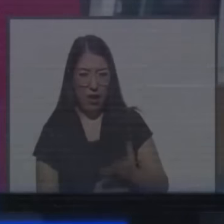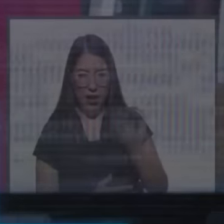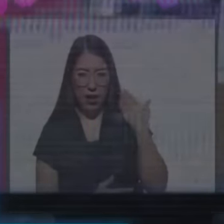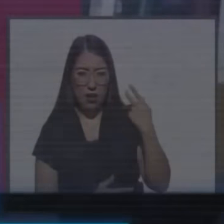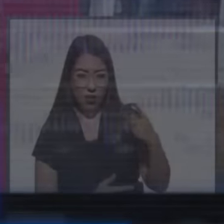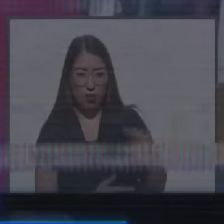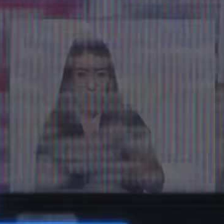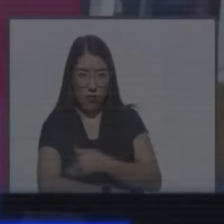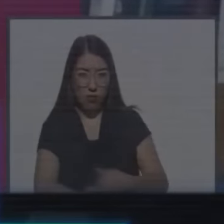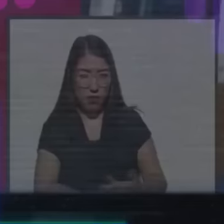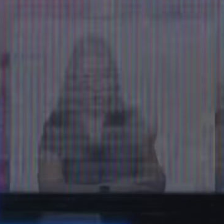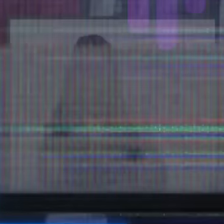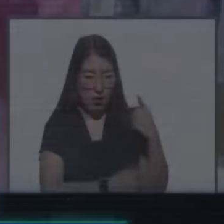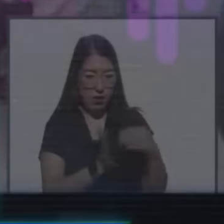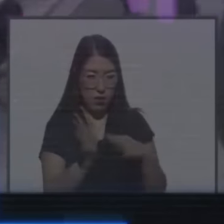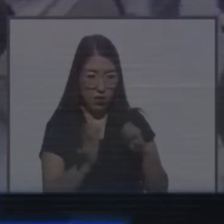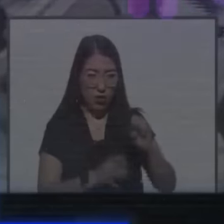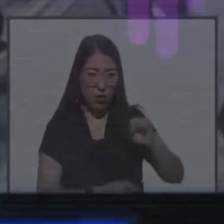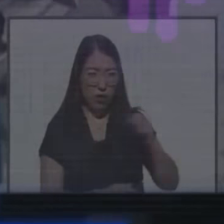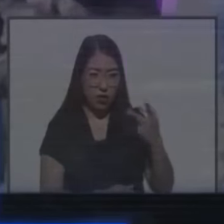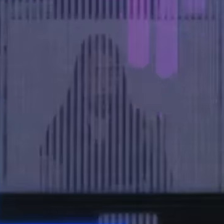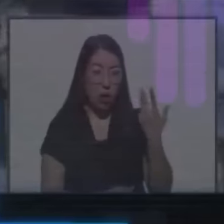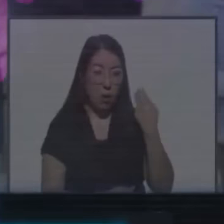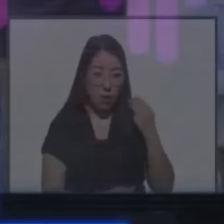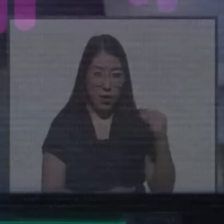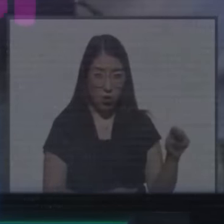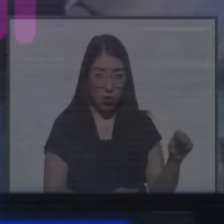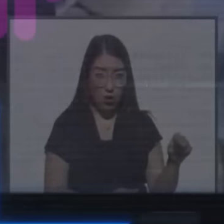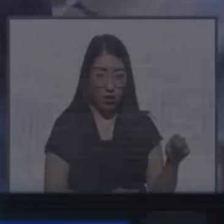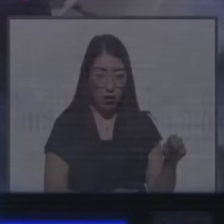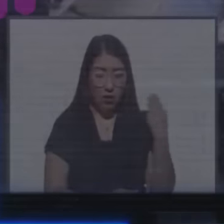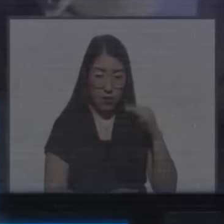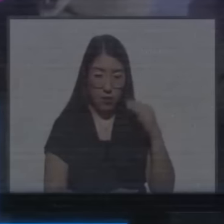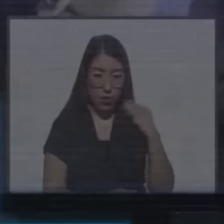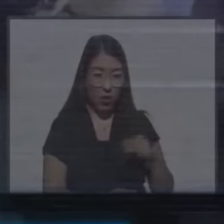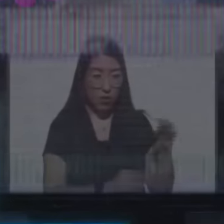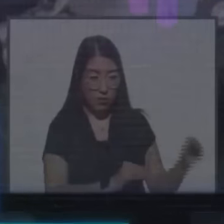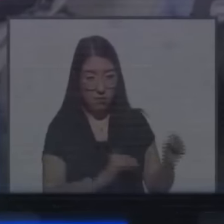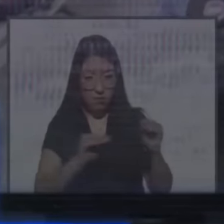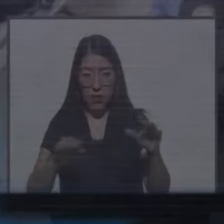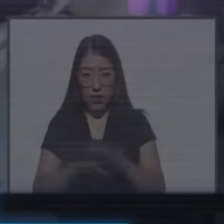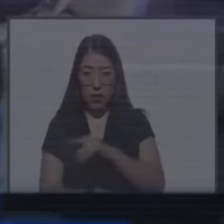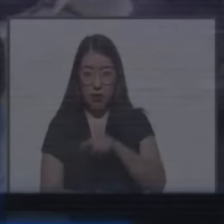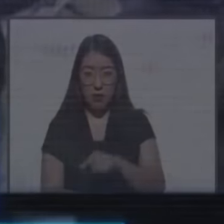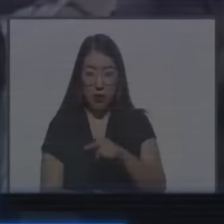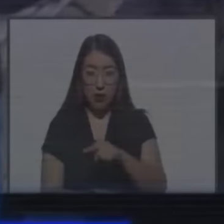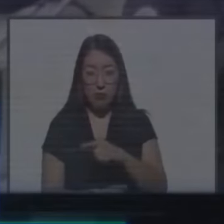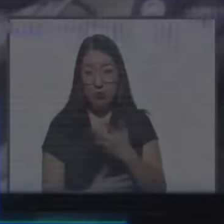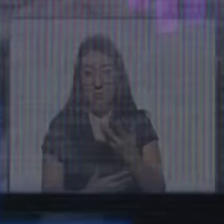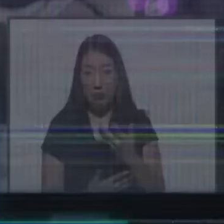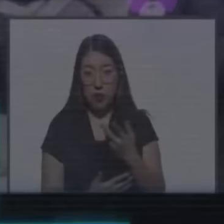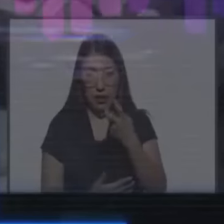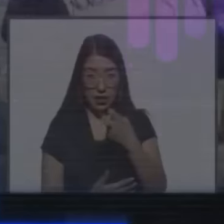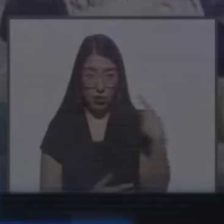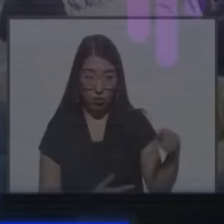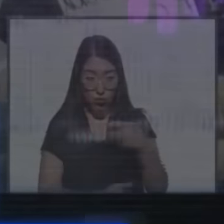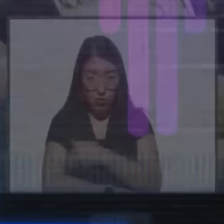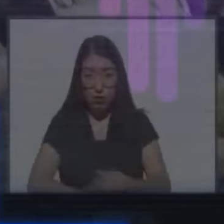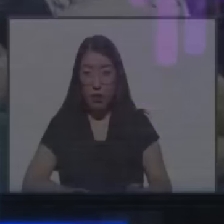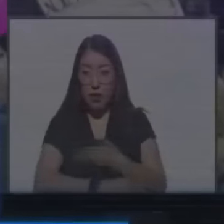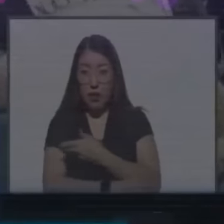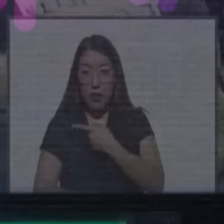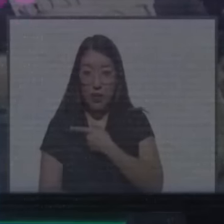huyó de Michoacán en 1968 para refugiarse en lo que era el Distrito Federal. Era una familia que vivía en la pobreza extrema. Su padre fue